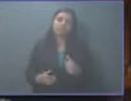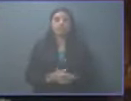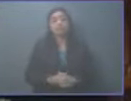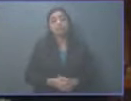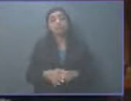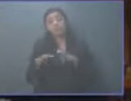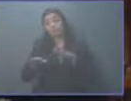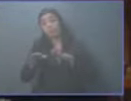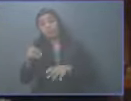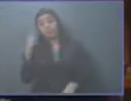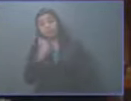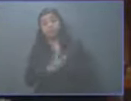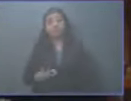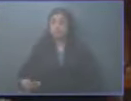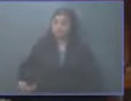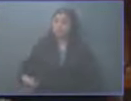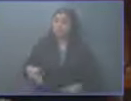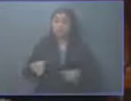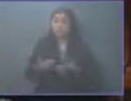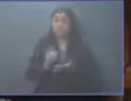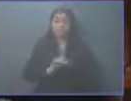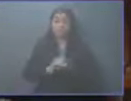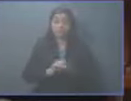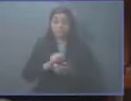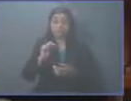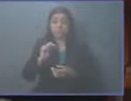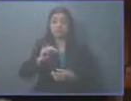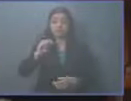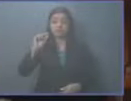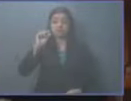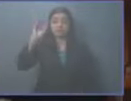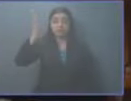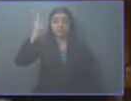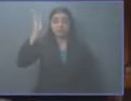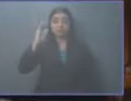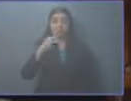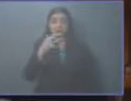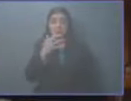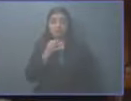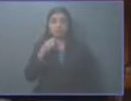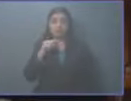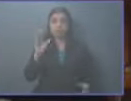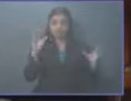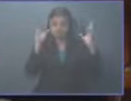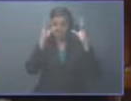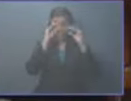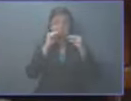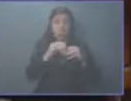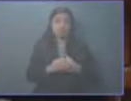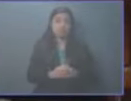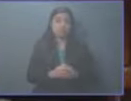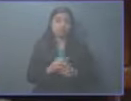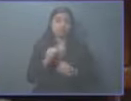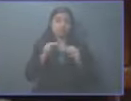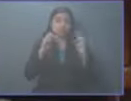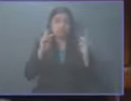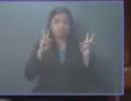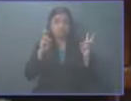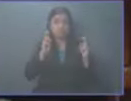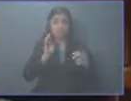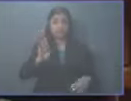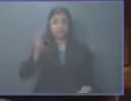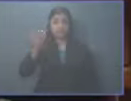presidente, nuevamente por el uso de la palabra. Realmente lo que ha ocurrido esta noche es un tema sin